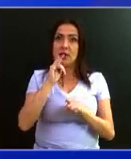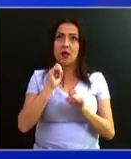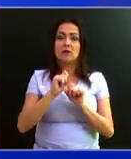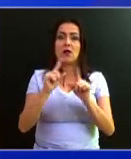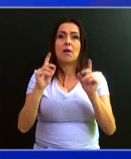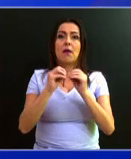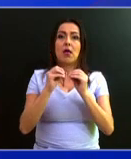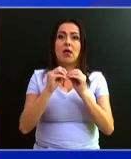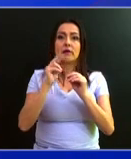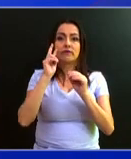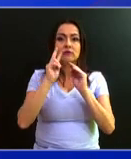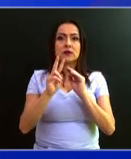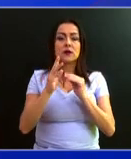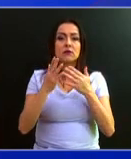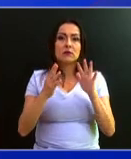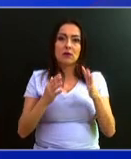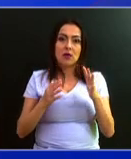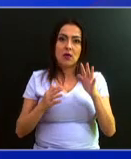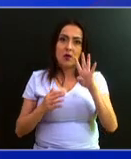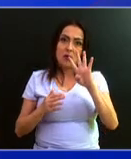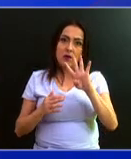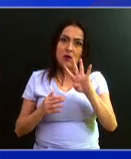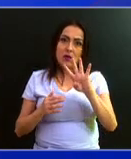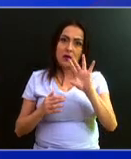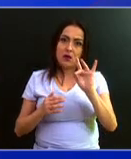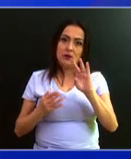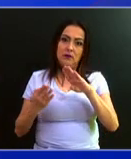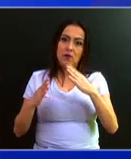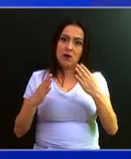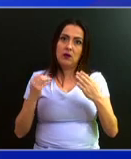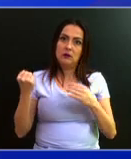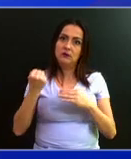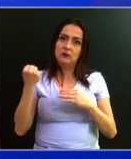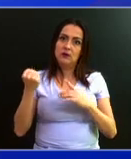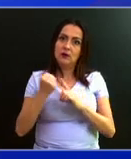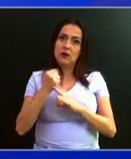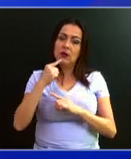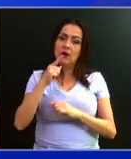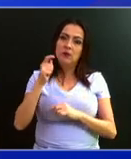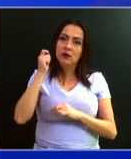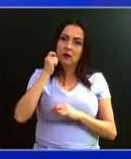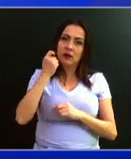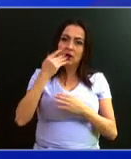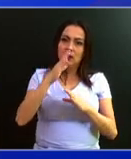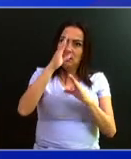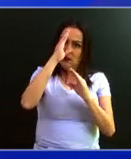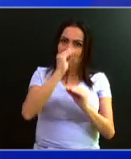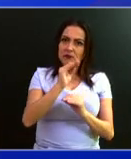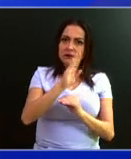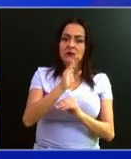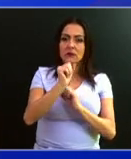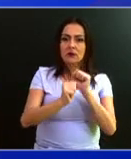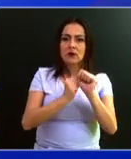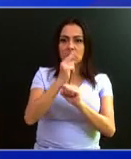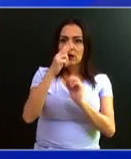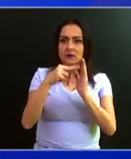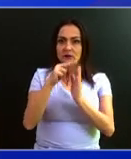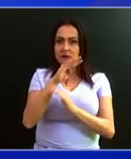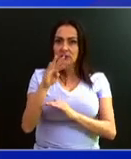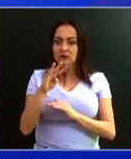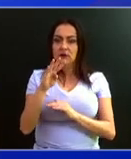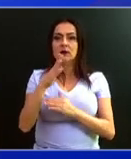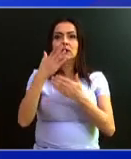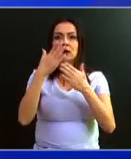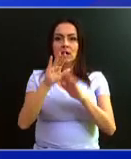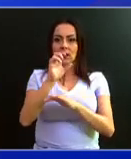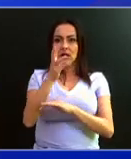más amplio, cerca de 48 muertes violentas de mujeres se han registrado en este año 2024, de las